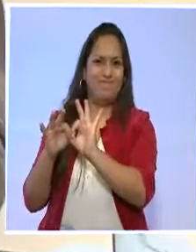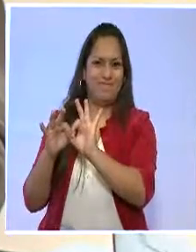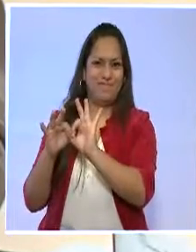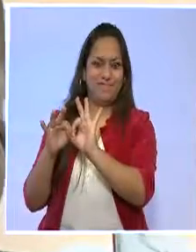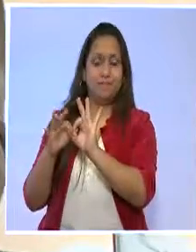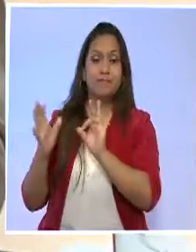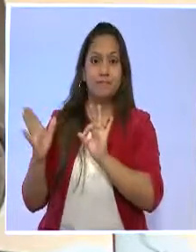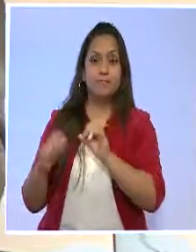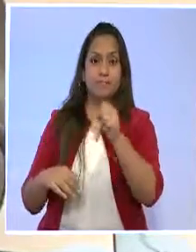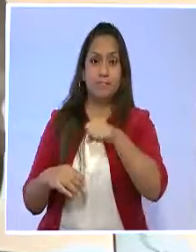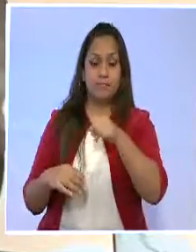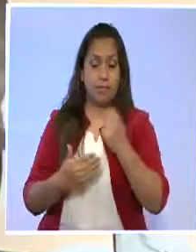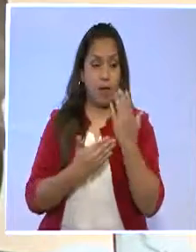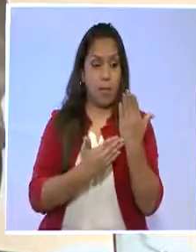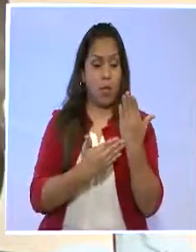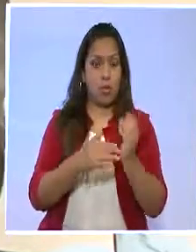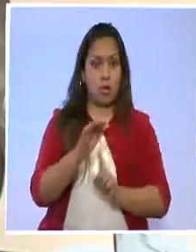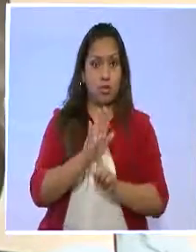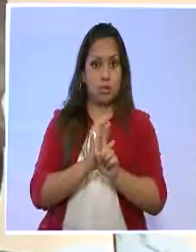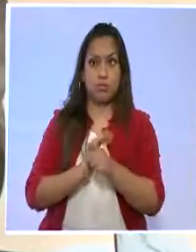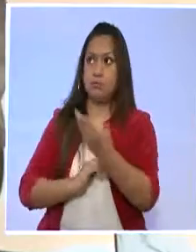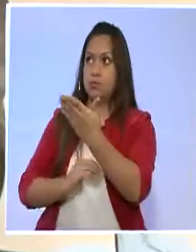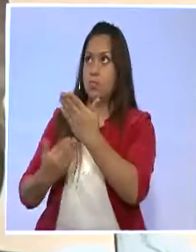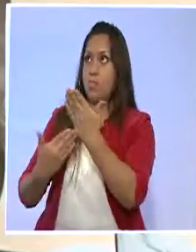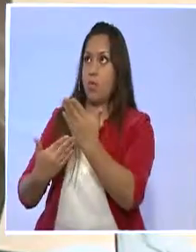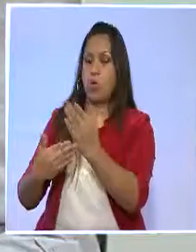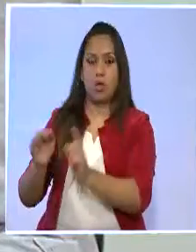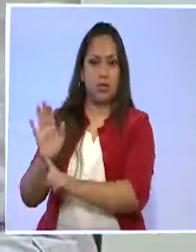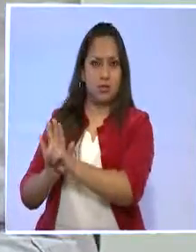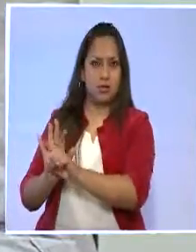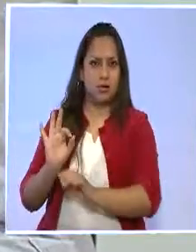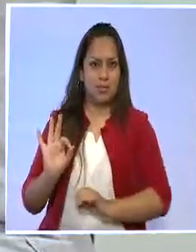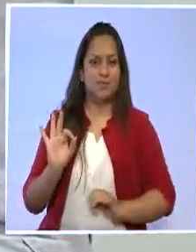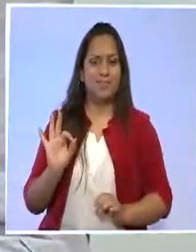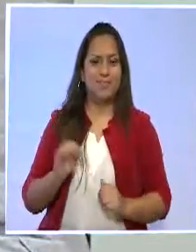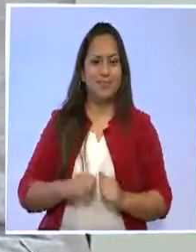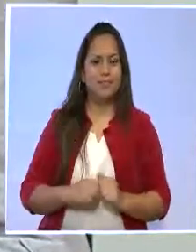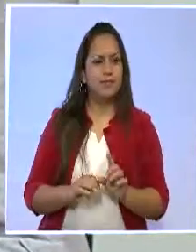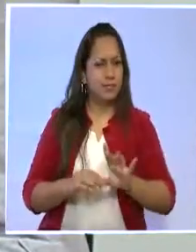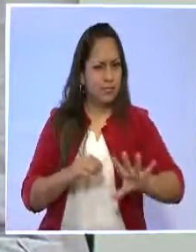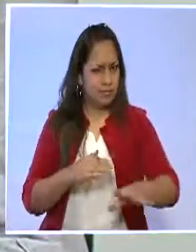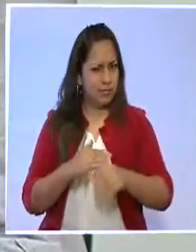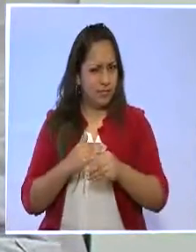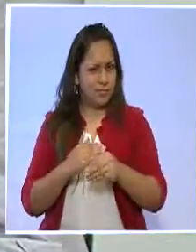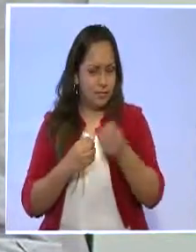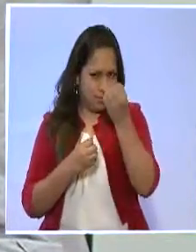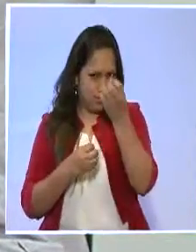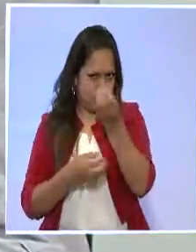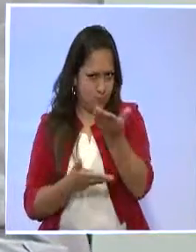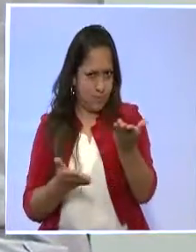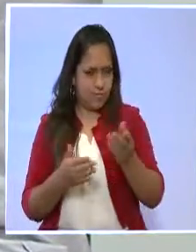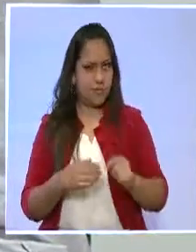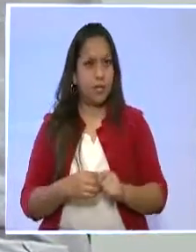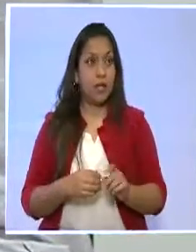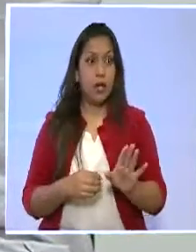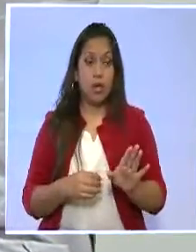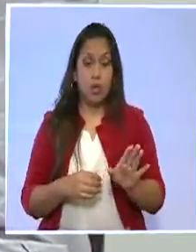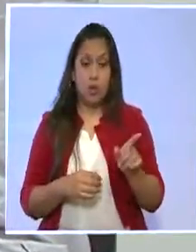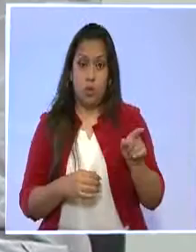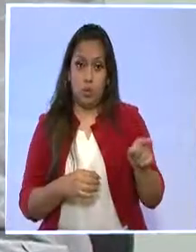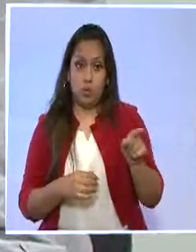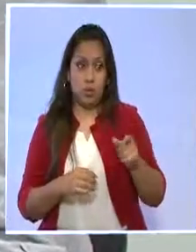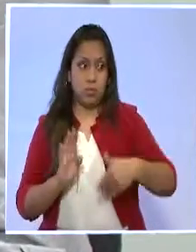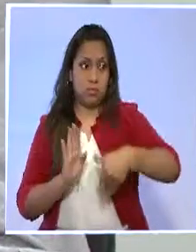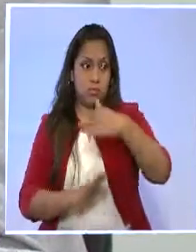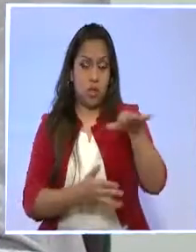propios modelos de desarrollo podamos lograr la soberanía plena listos pues algo solamente de complementariedad informativa presidenta usted no solamente